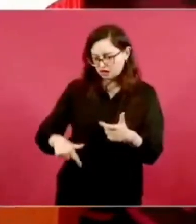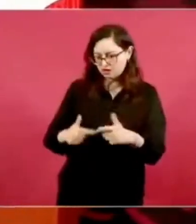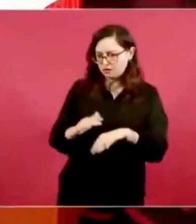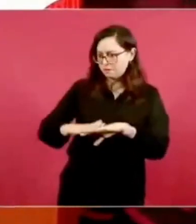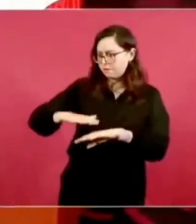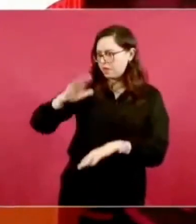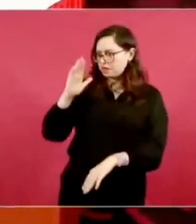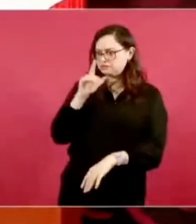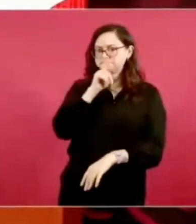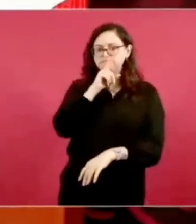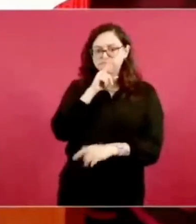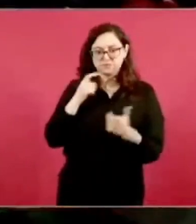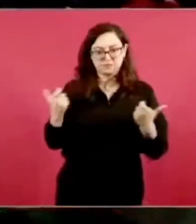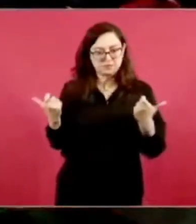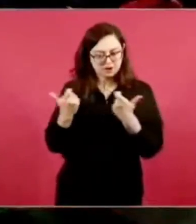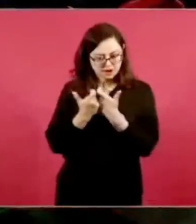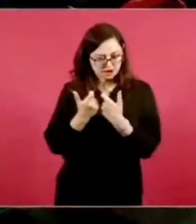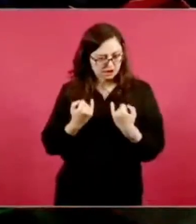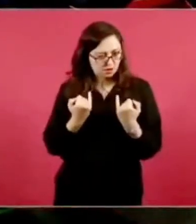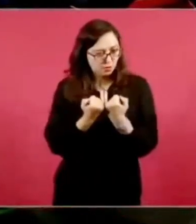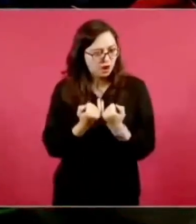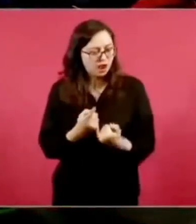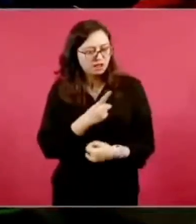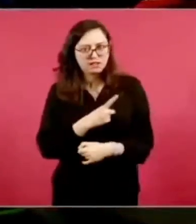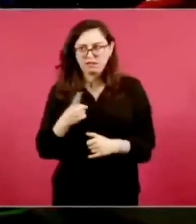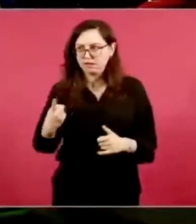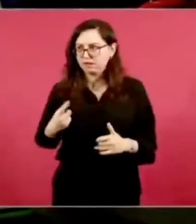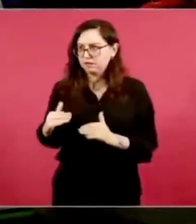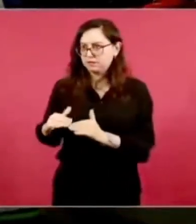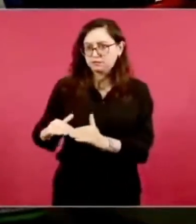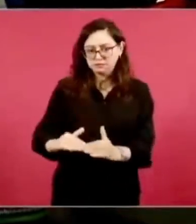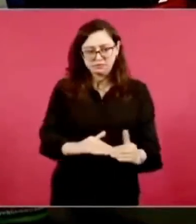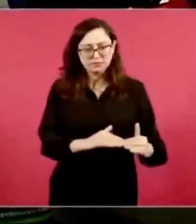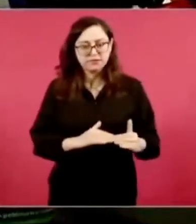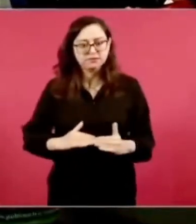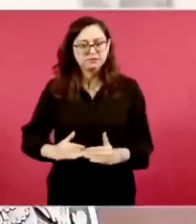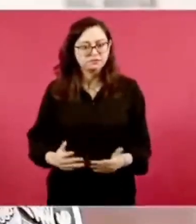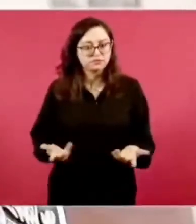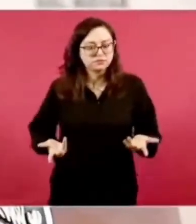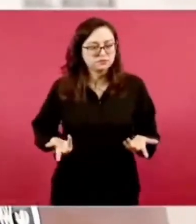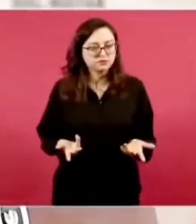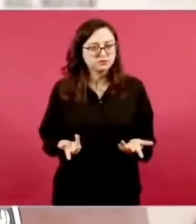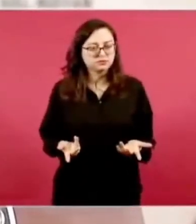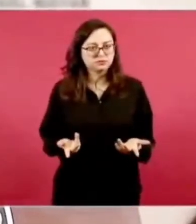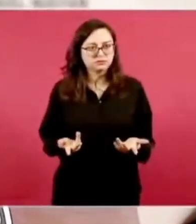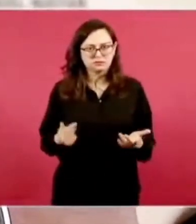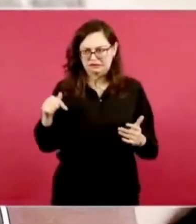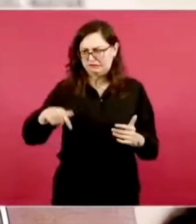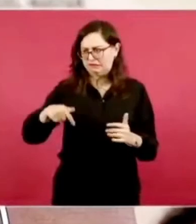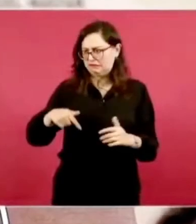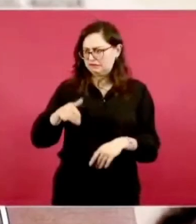Así fue, ¿verdad? Fue el promedio. El promedio. A partir del